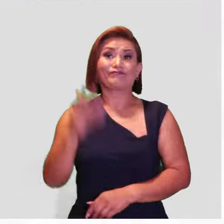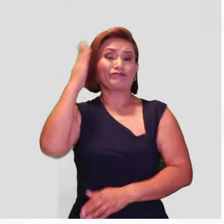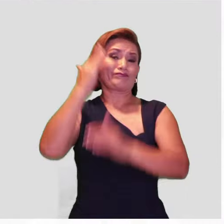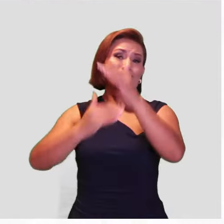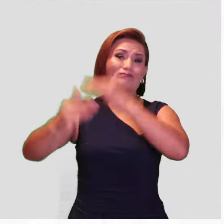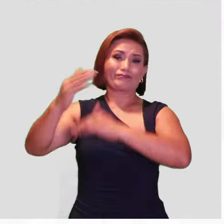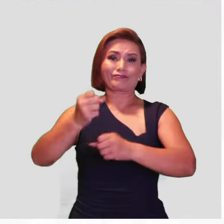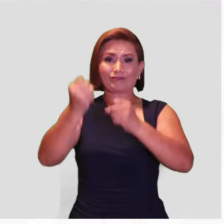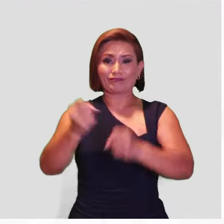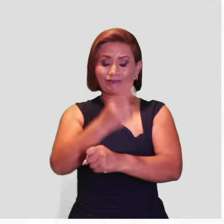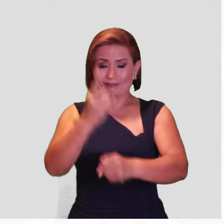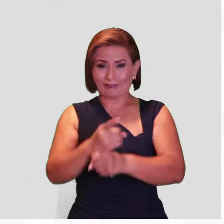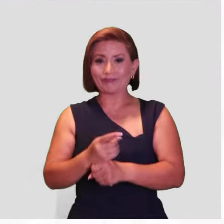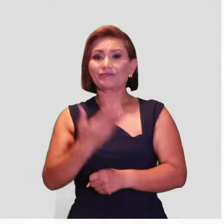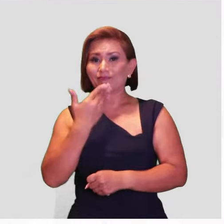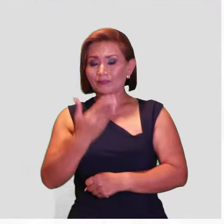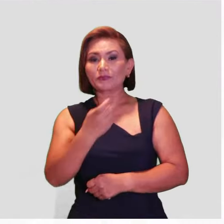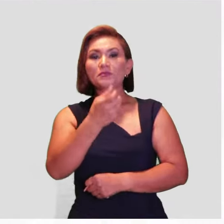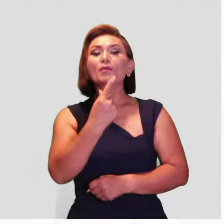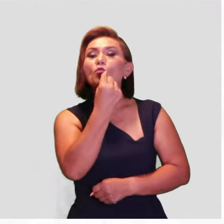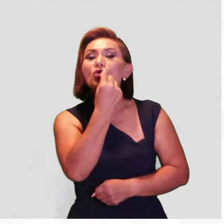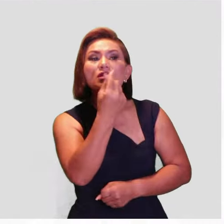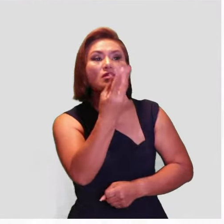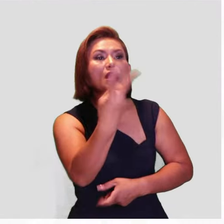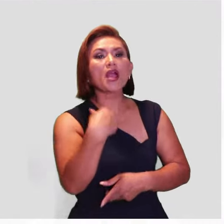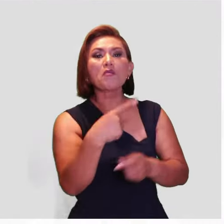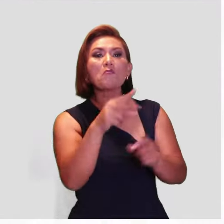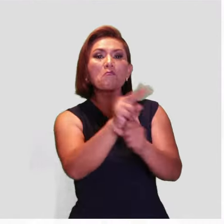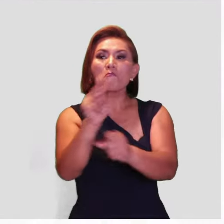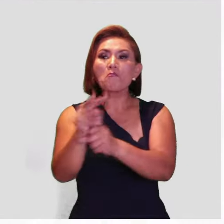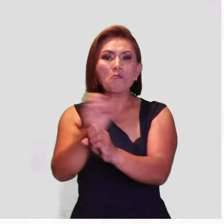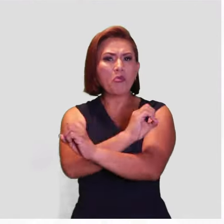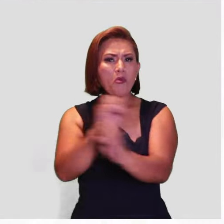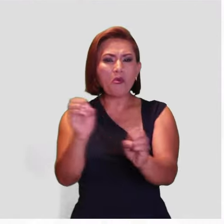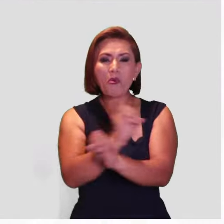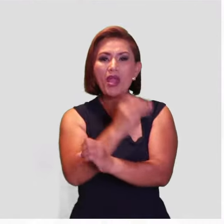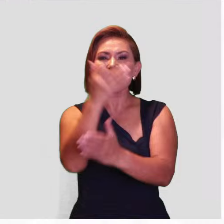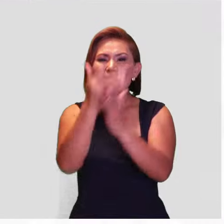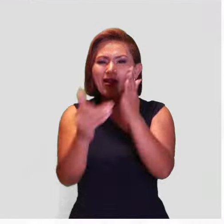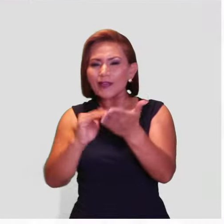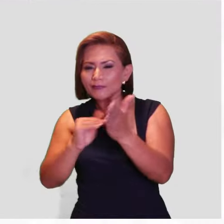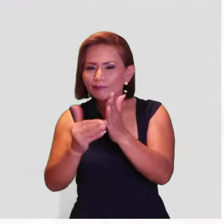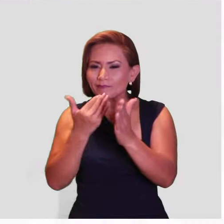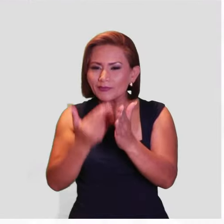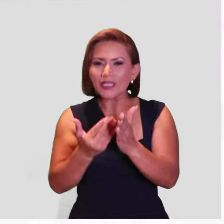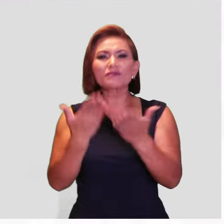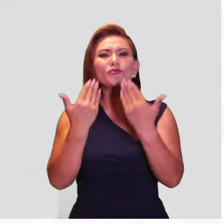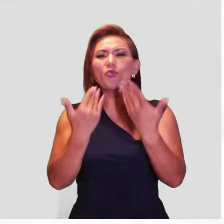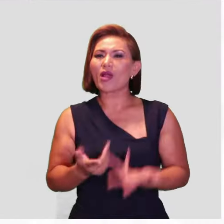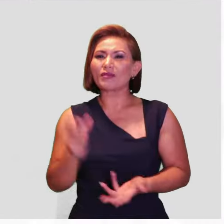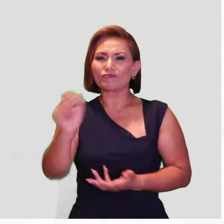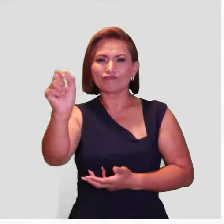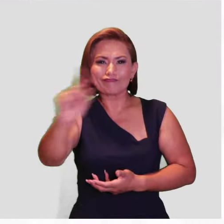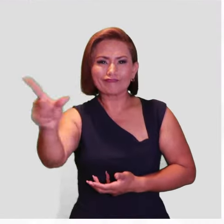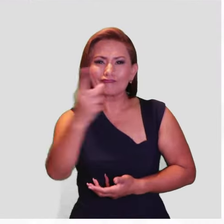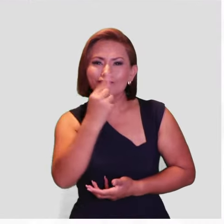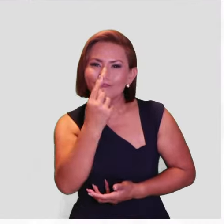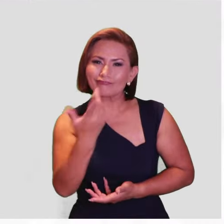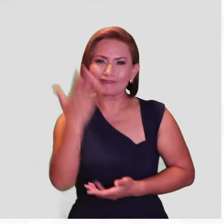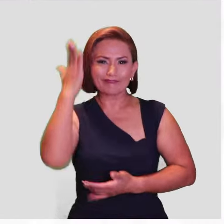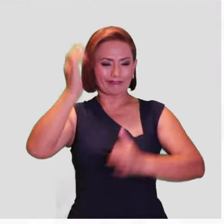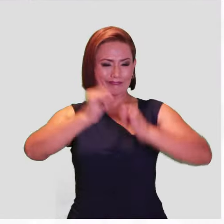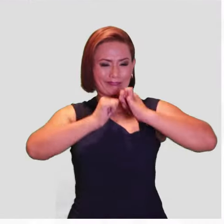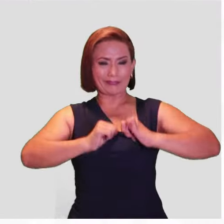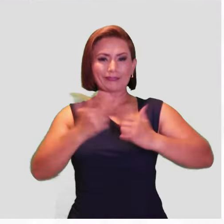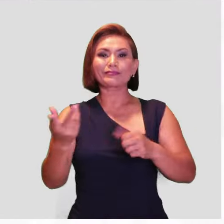Seguridad. La falta de presencia policial, la falta de estrategia y la deficiencia del servicio. No hay profesionalización en los mandos y las